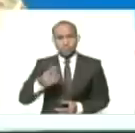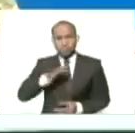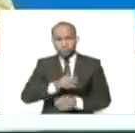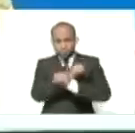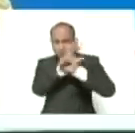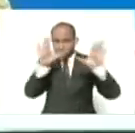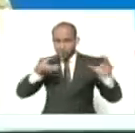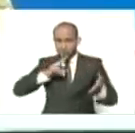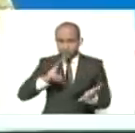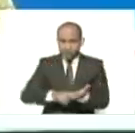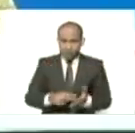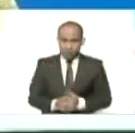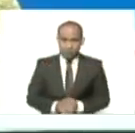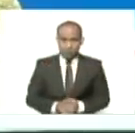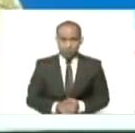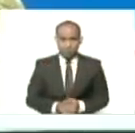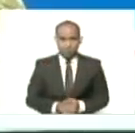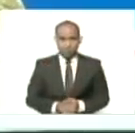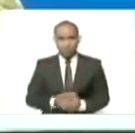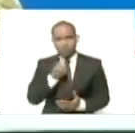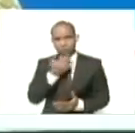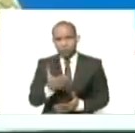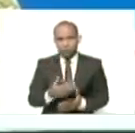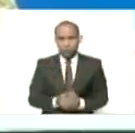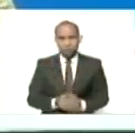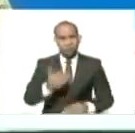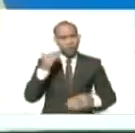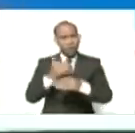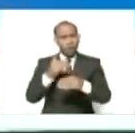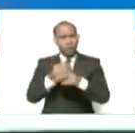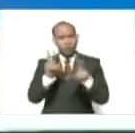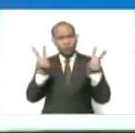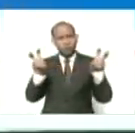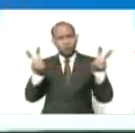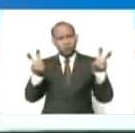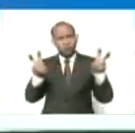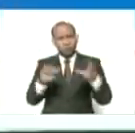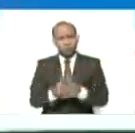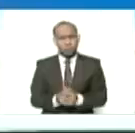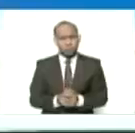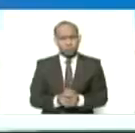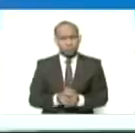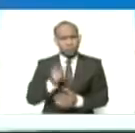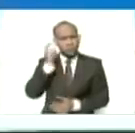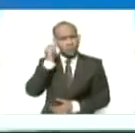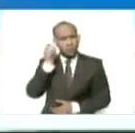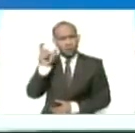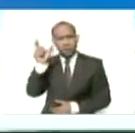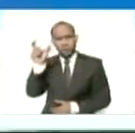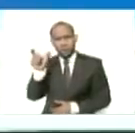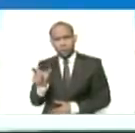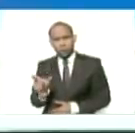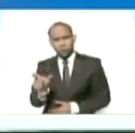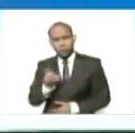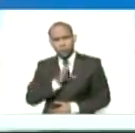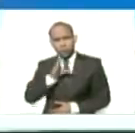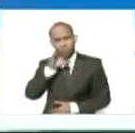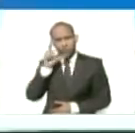¿verdad? Bueno, igualmente lo que dice la compañera Marie,